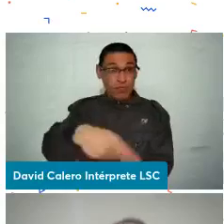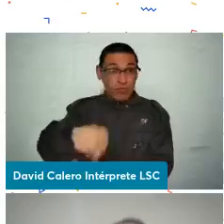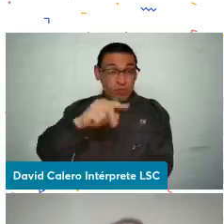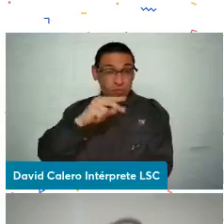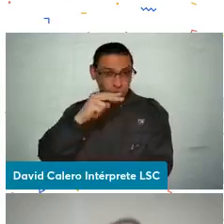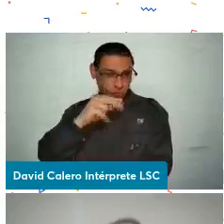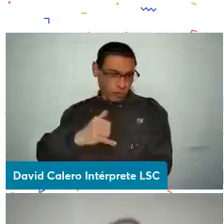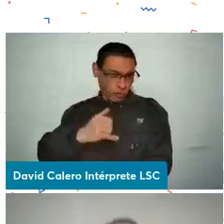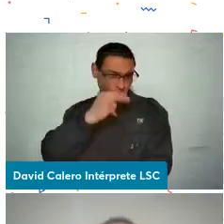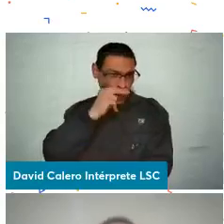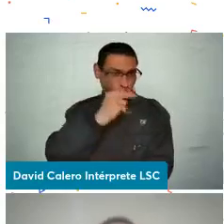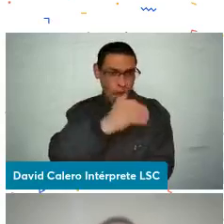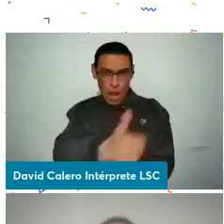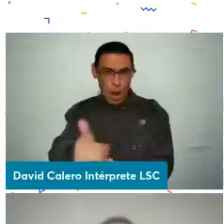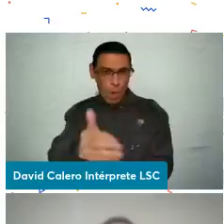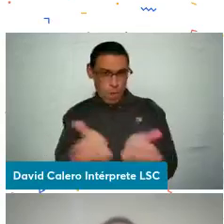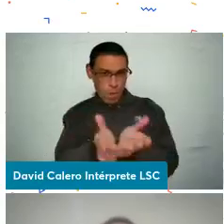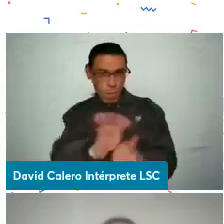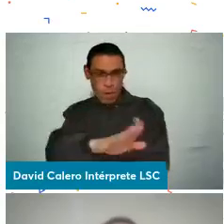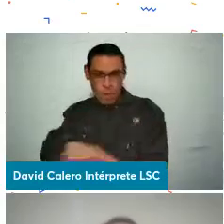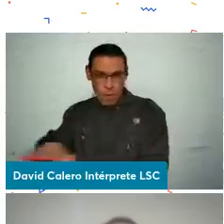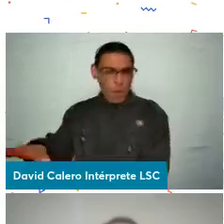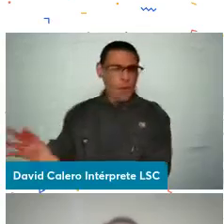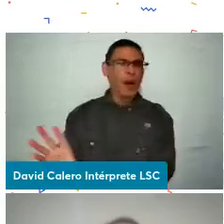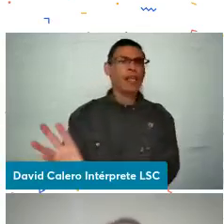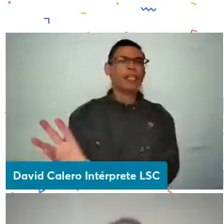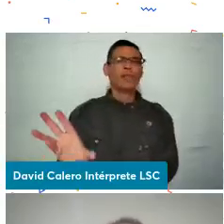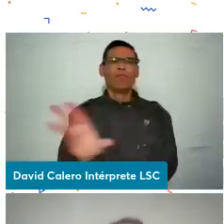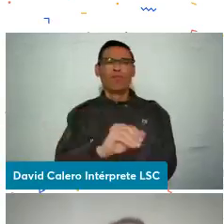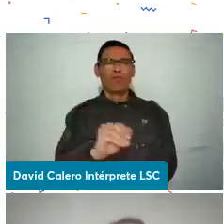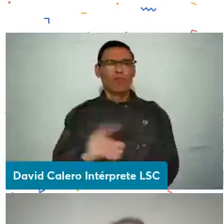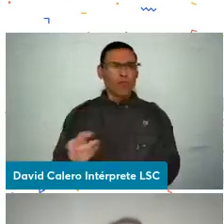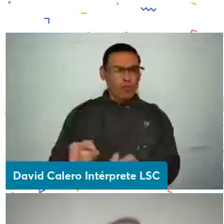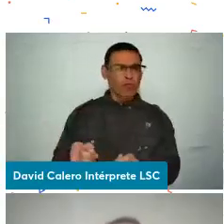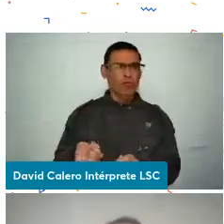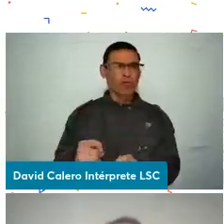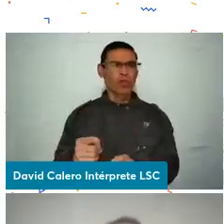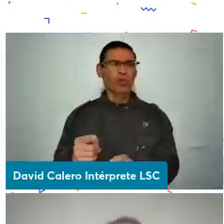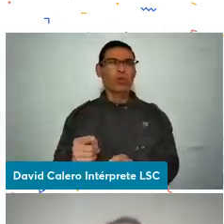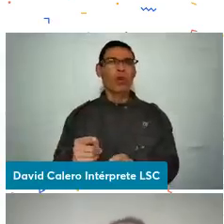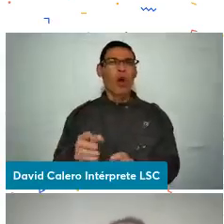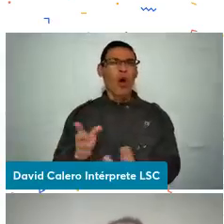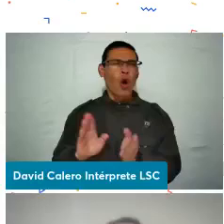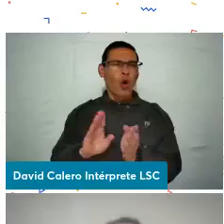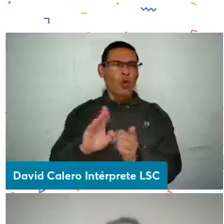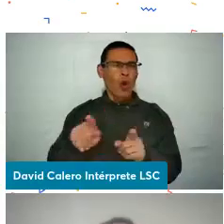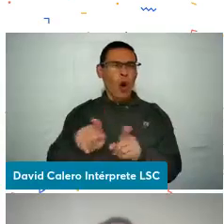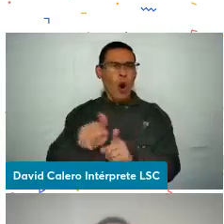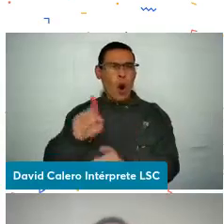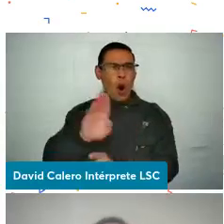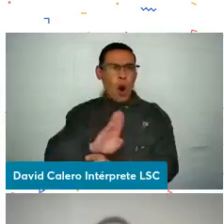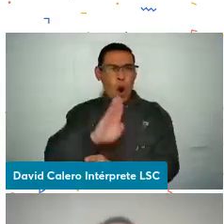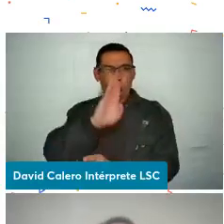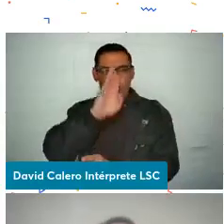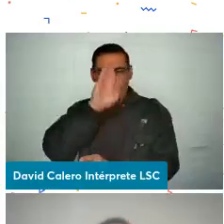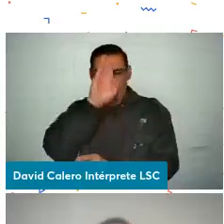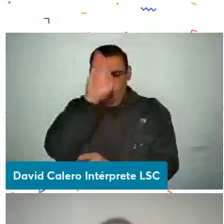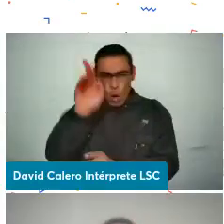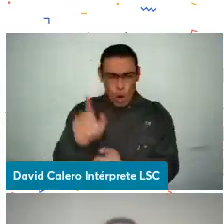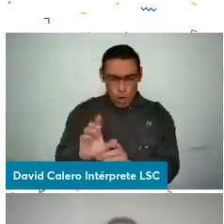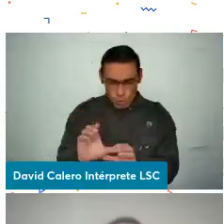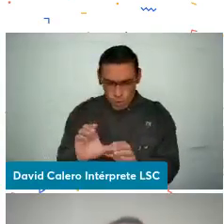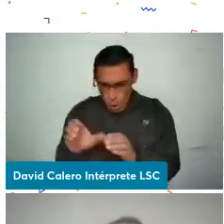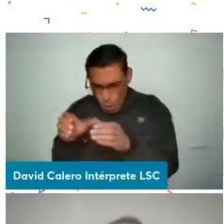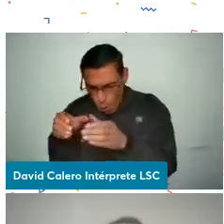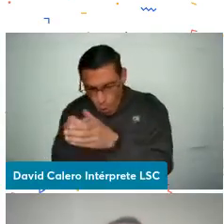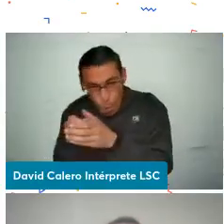chicos, hablando en general, tienden a trabajar siempre como en sus grupos, unos mucho,